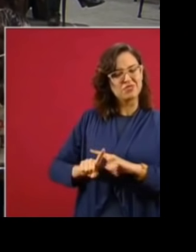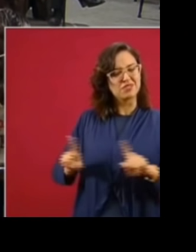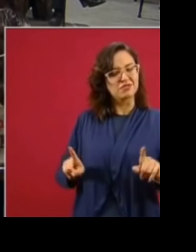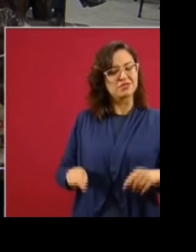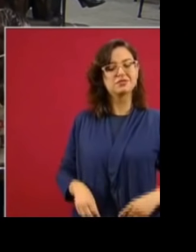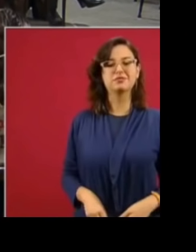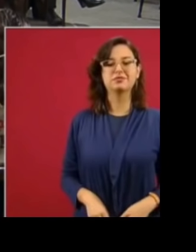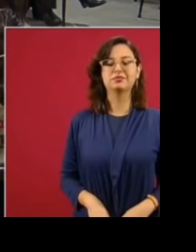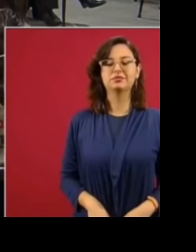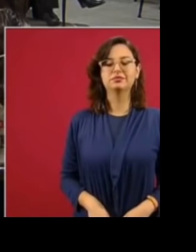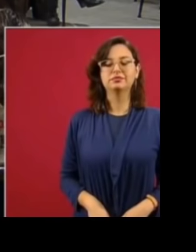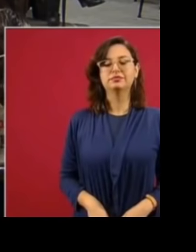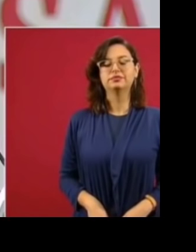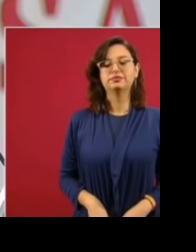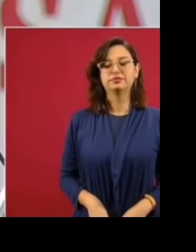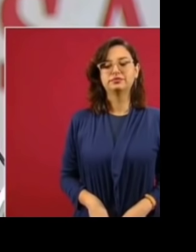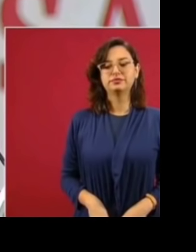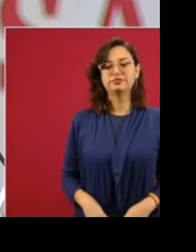Sí.